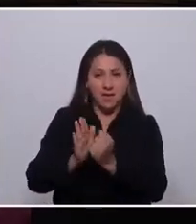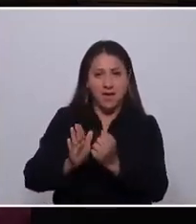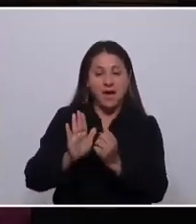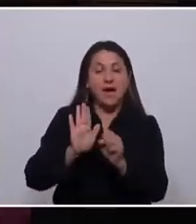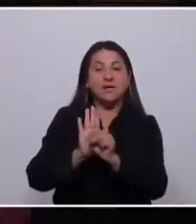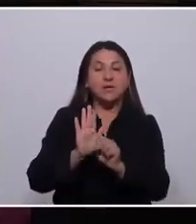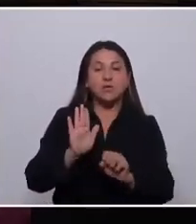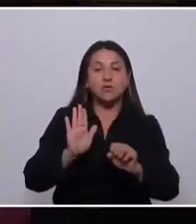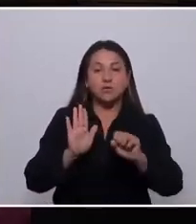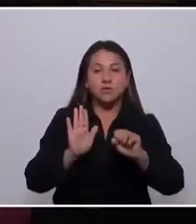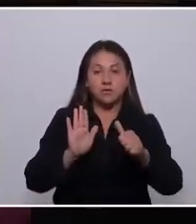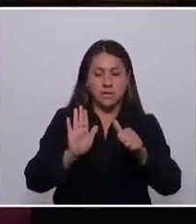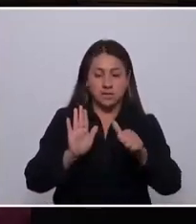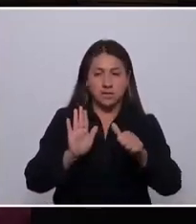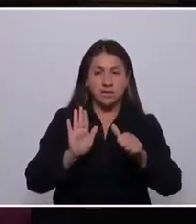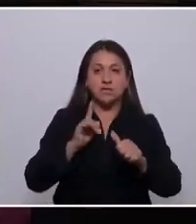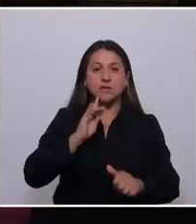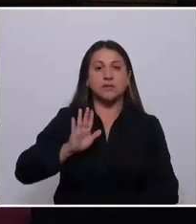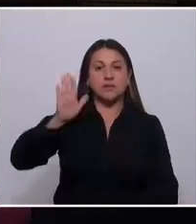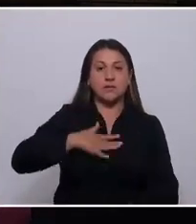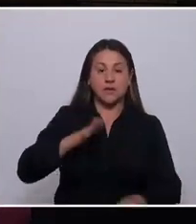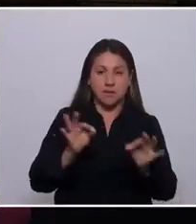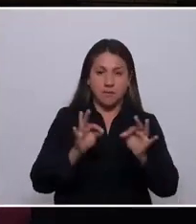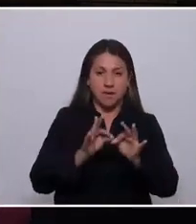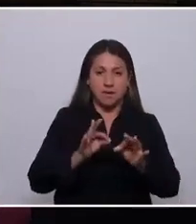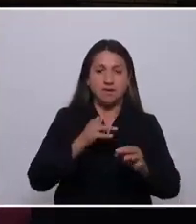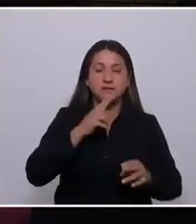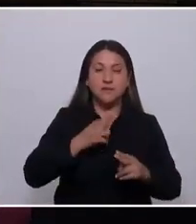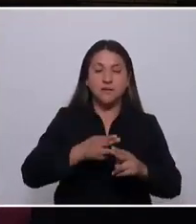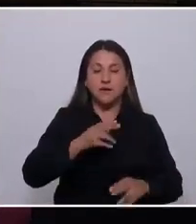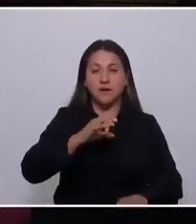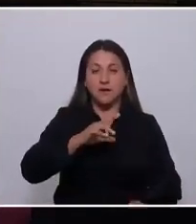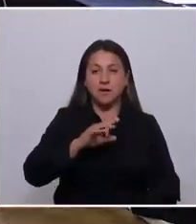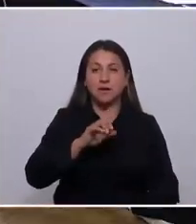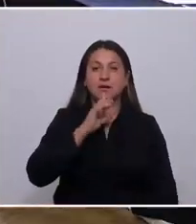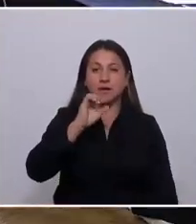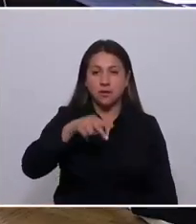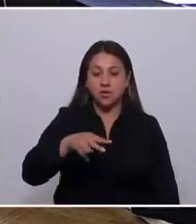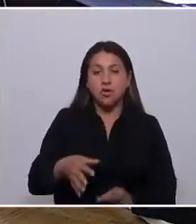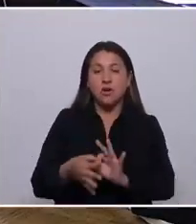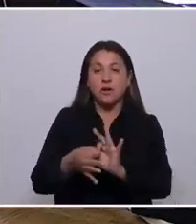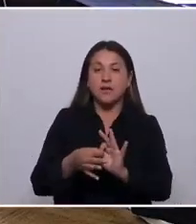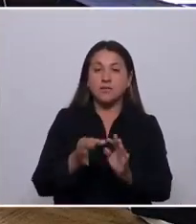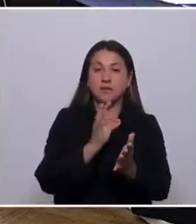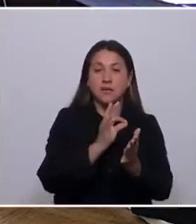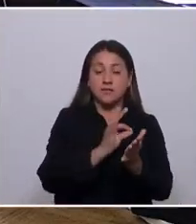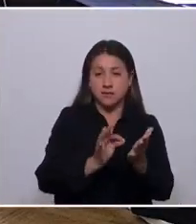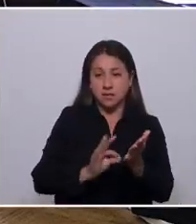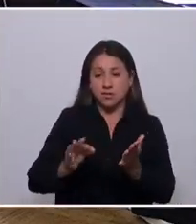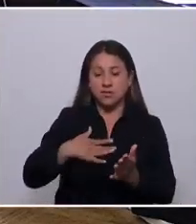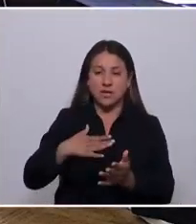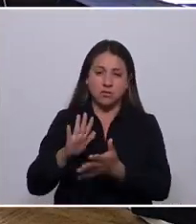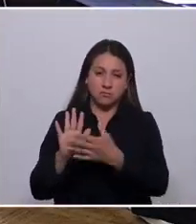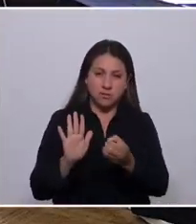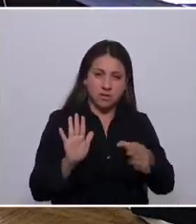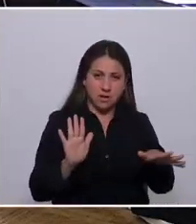ofrece la palabra al señor Eduardo Cretón. Gracias, secretario. Voy a retirar la indicación.